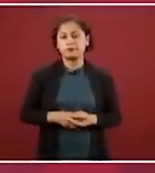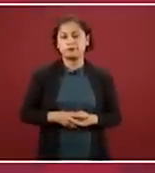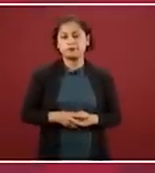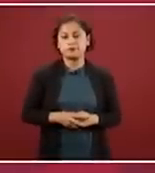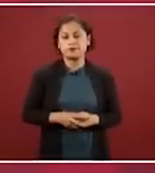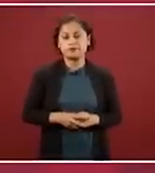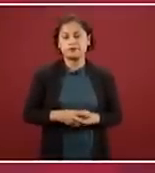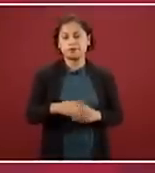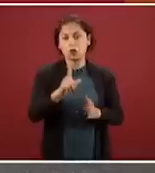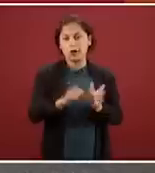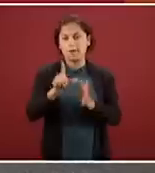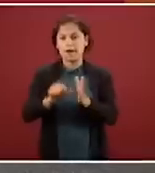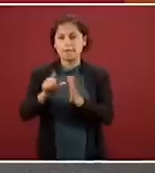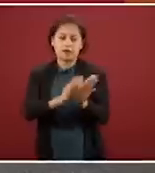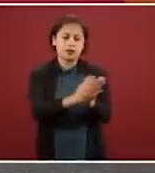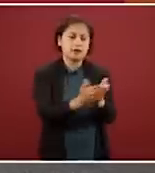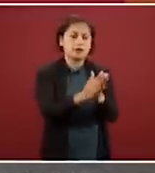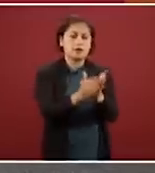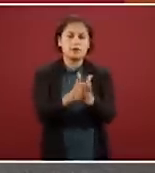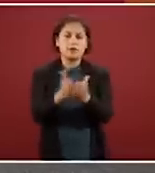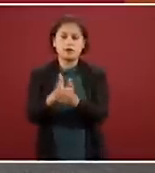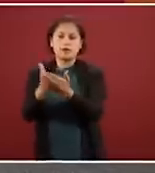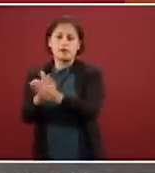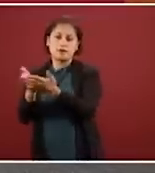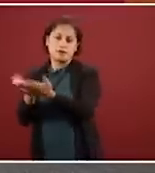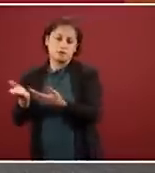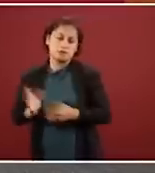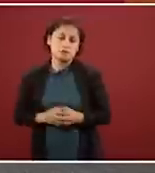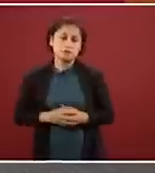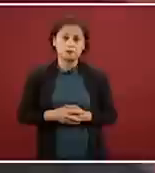Un libro cada mes.